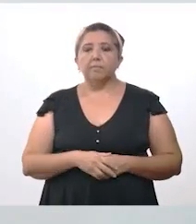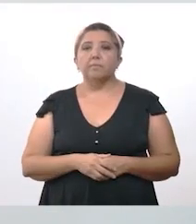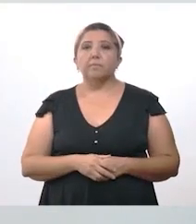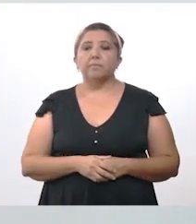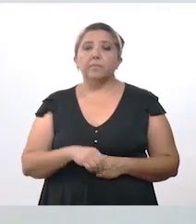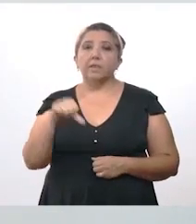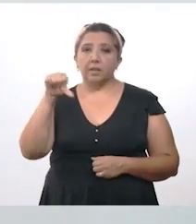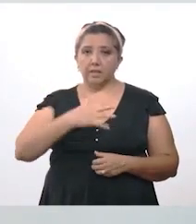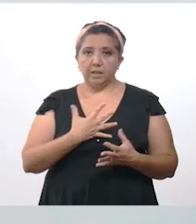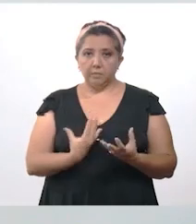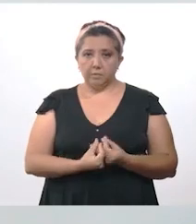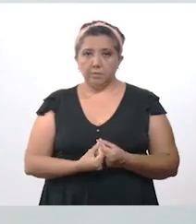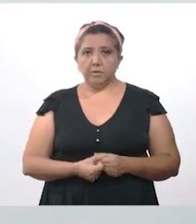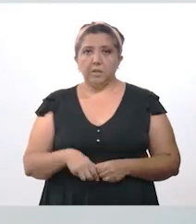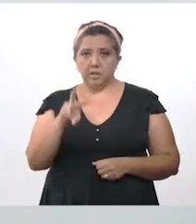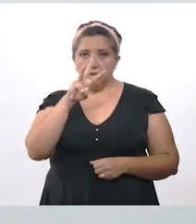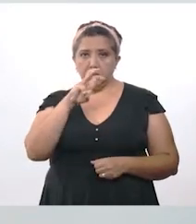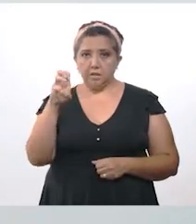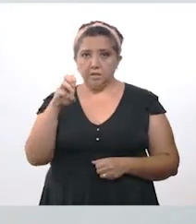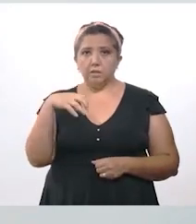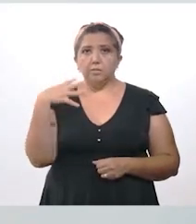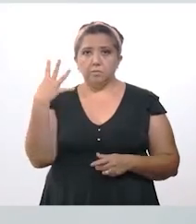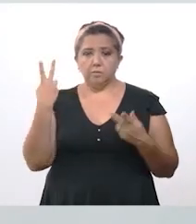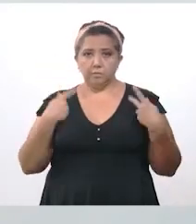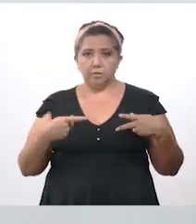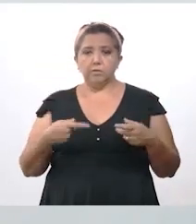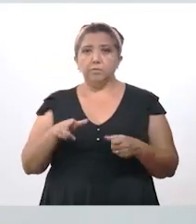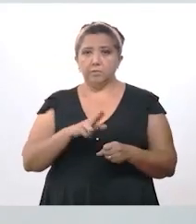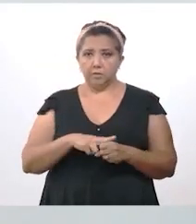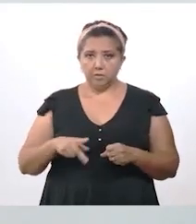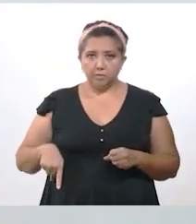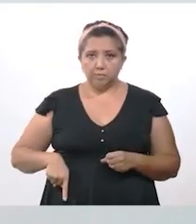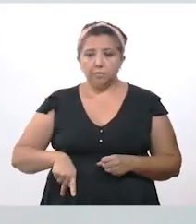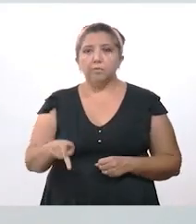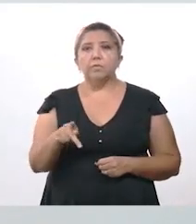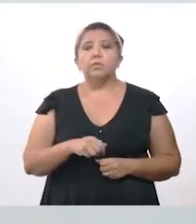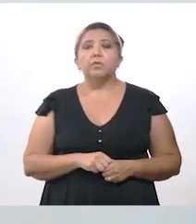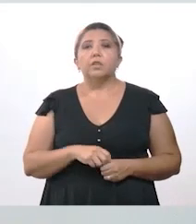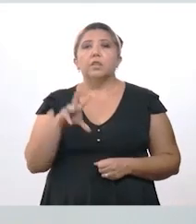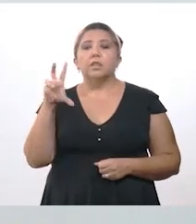diarios. El día de hoy tenemos 304 pacientes en hospitales públicos.